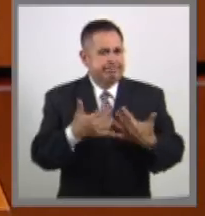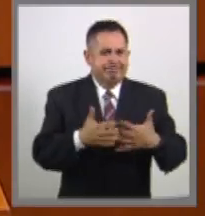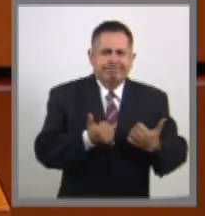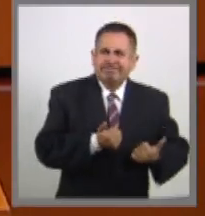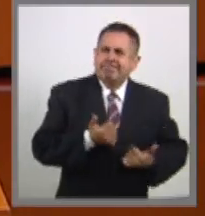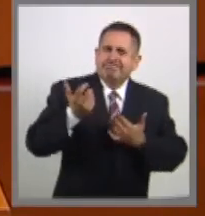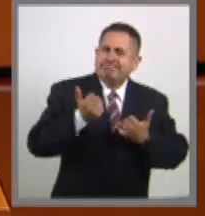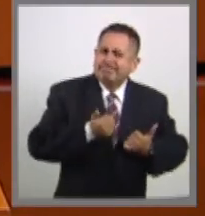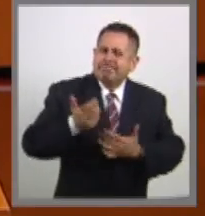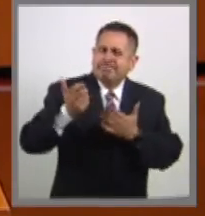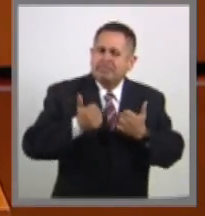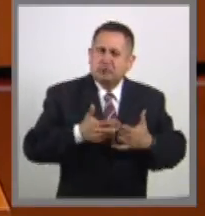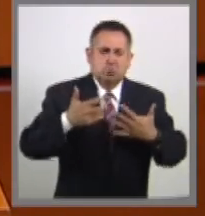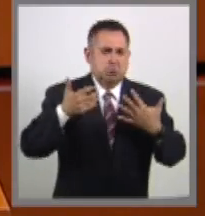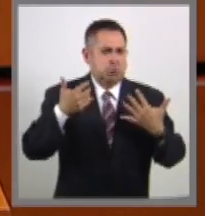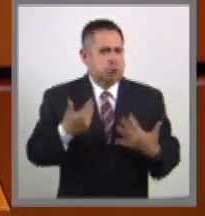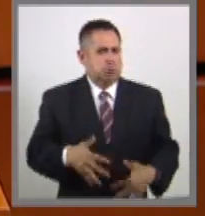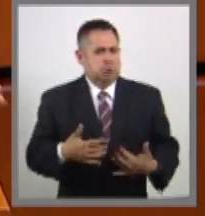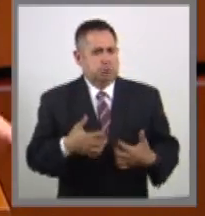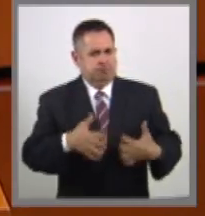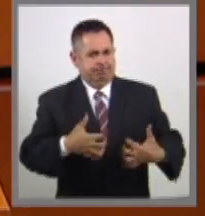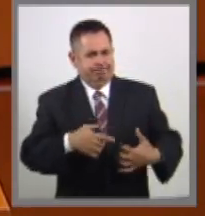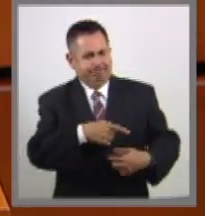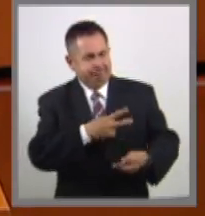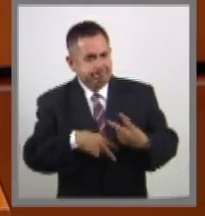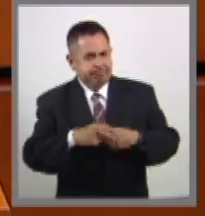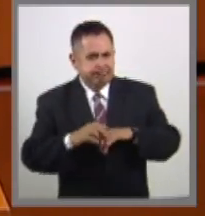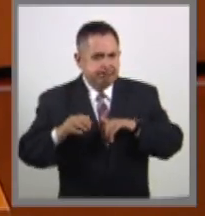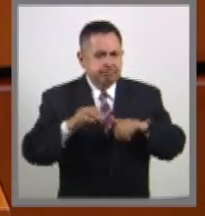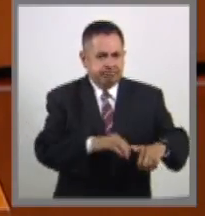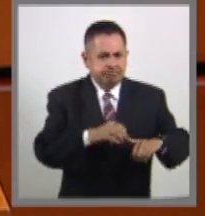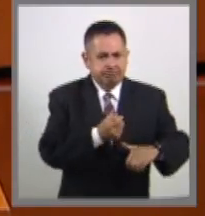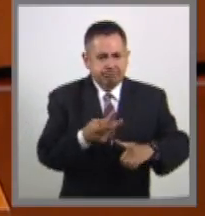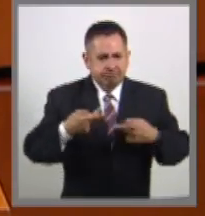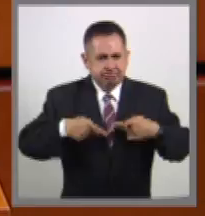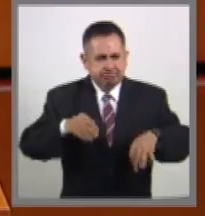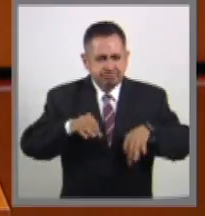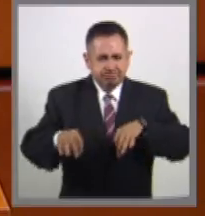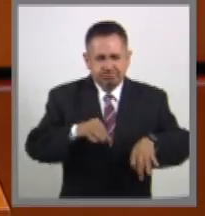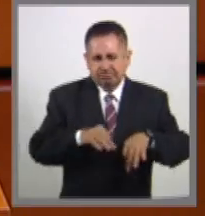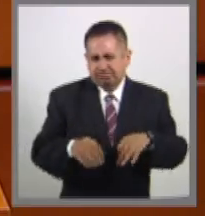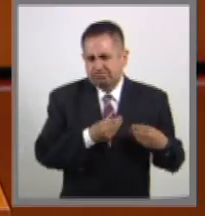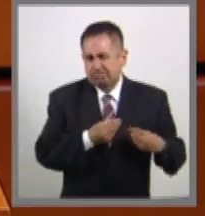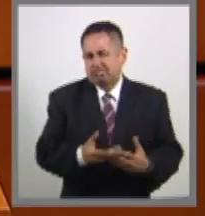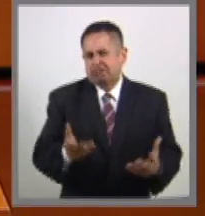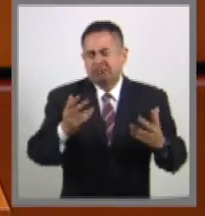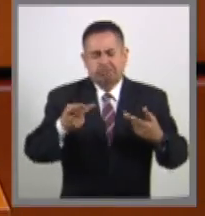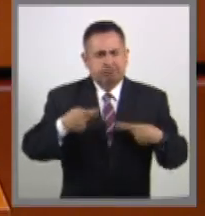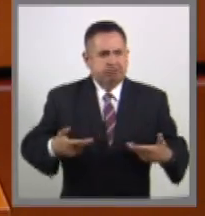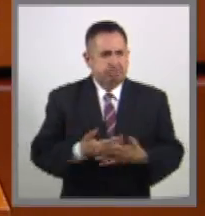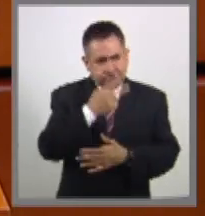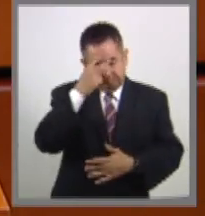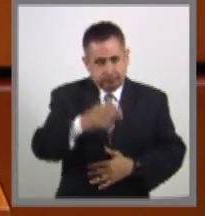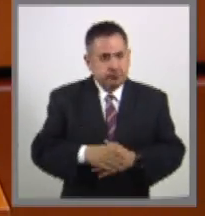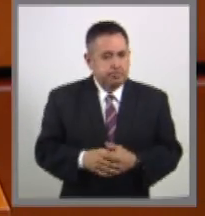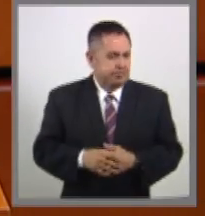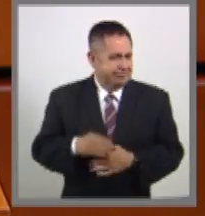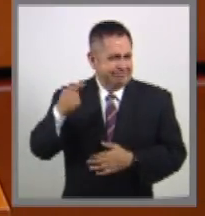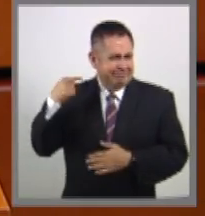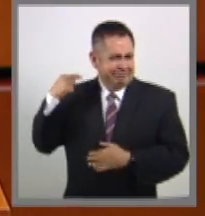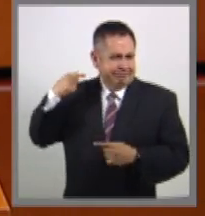es una gran industria que genera empleos a muchos connacionales en los últimos